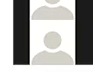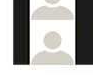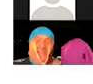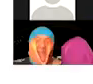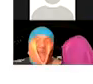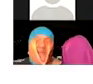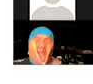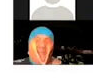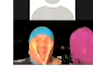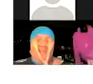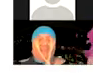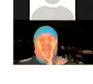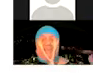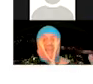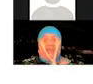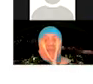nos interesaba